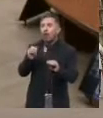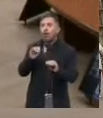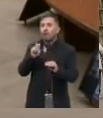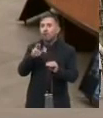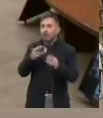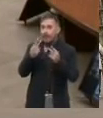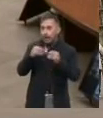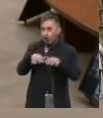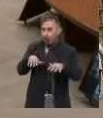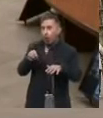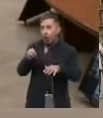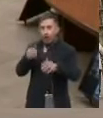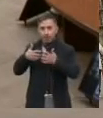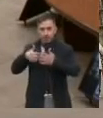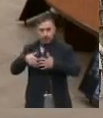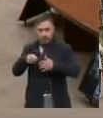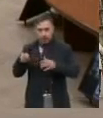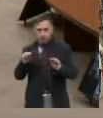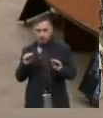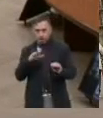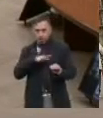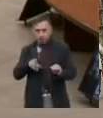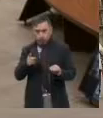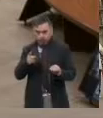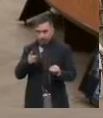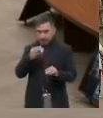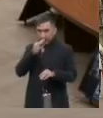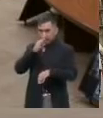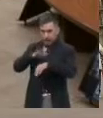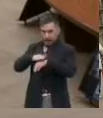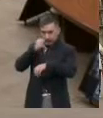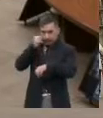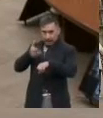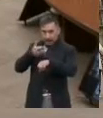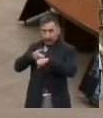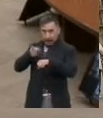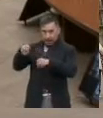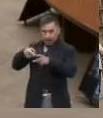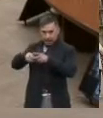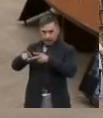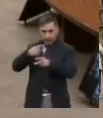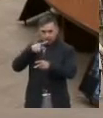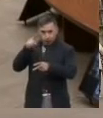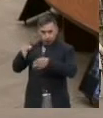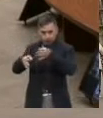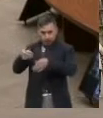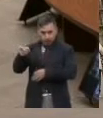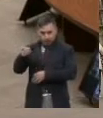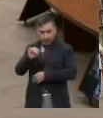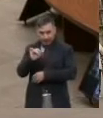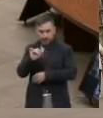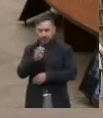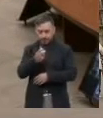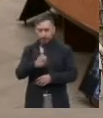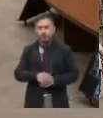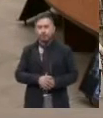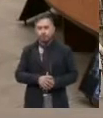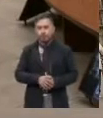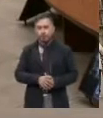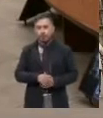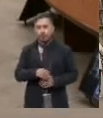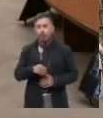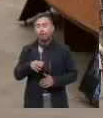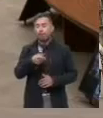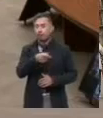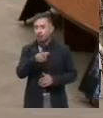¿Sería vista la Secretaría Ejecutiva para iniciar un procedimiento, sí, en ese sentido? Así es. Sí, yo sí. En este caso sería la propuesta